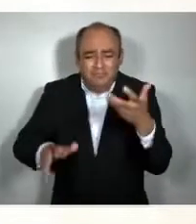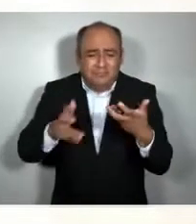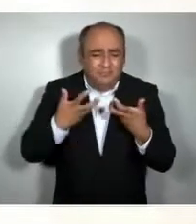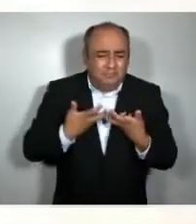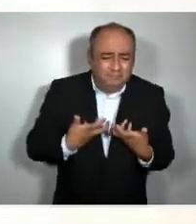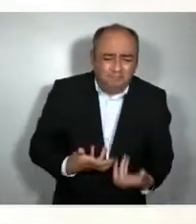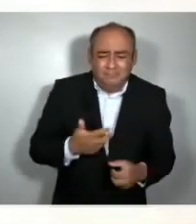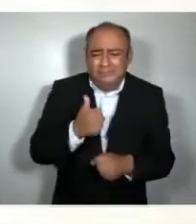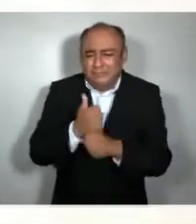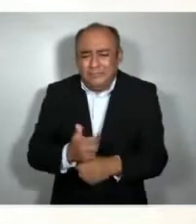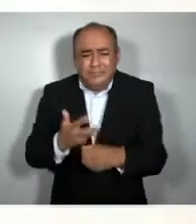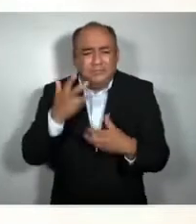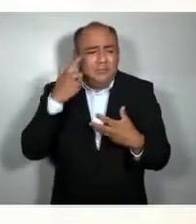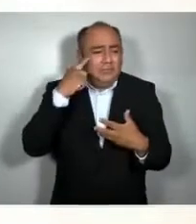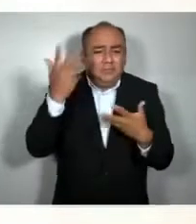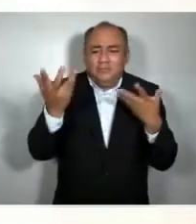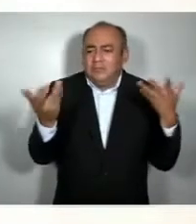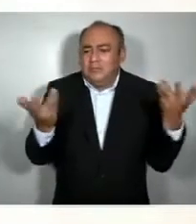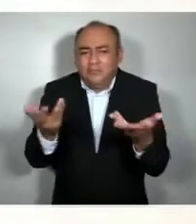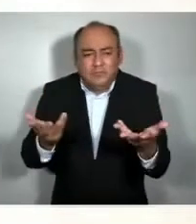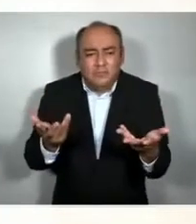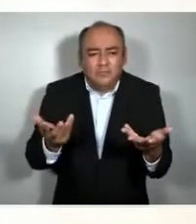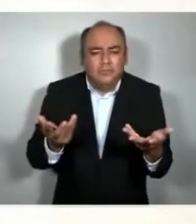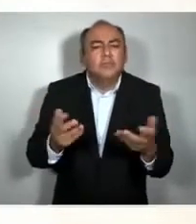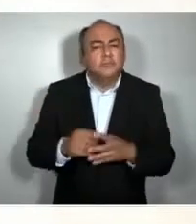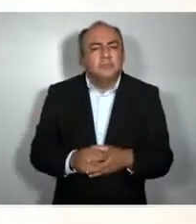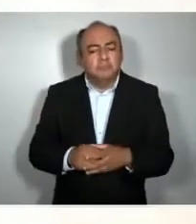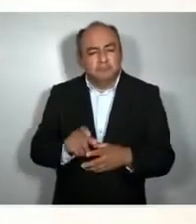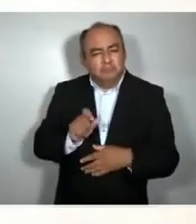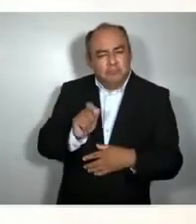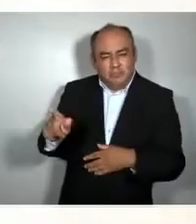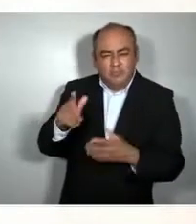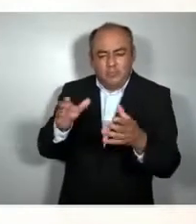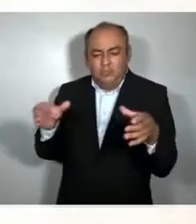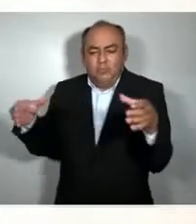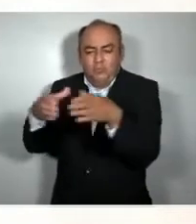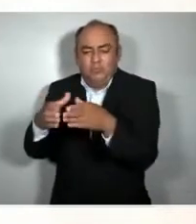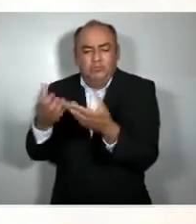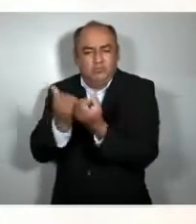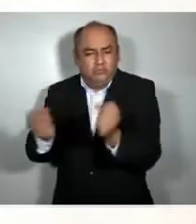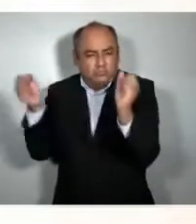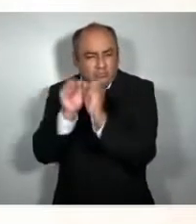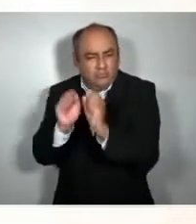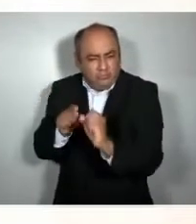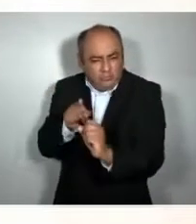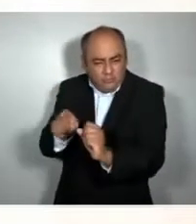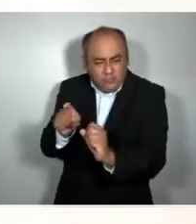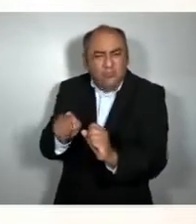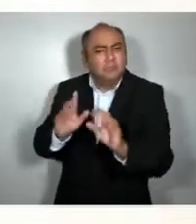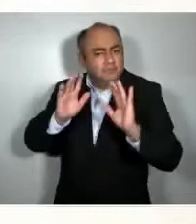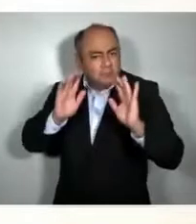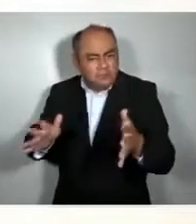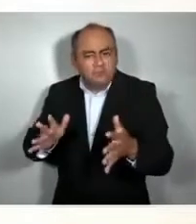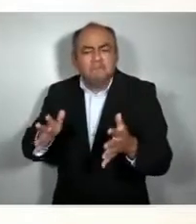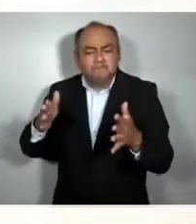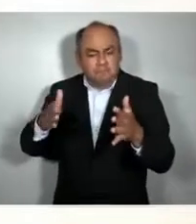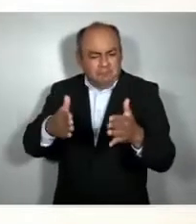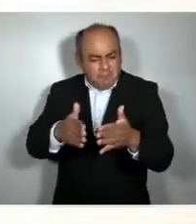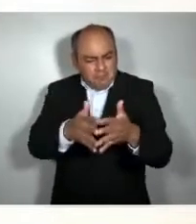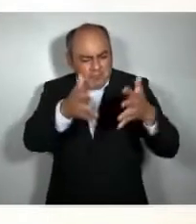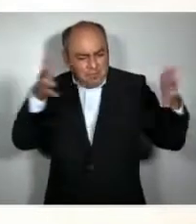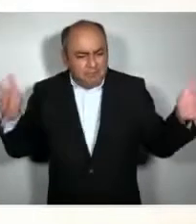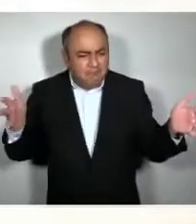e incertidumbre que el águila del Instituto Mexicano del Seguro Social abre sus alas